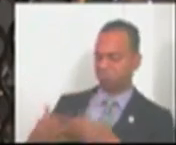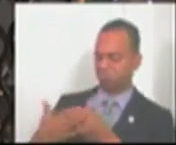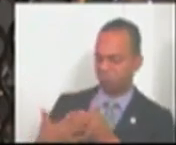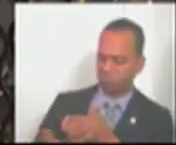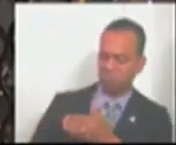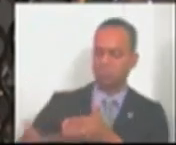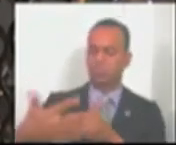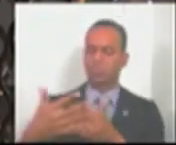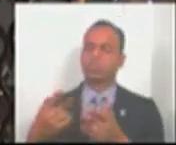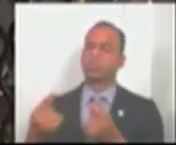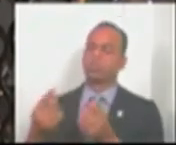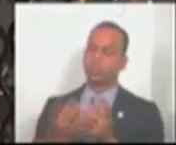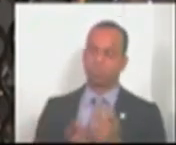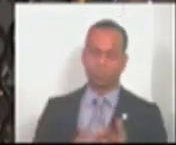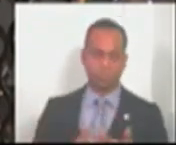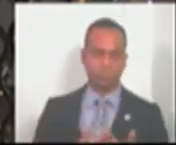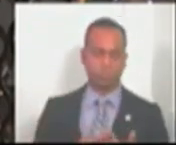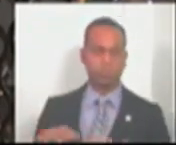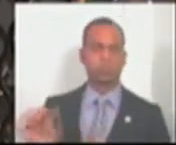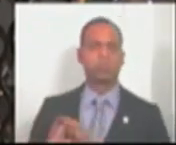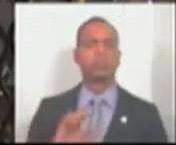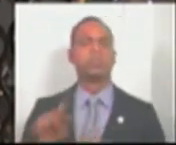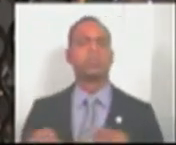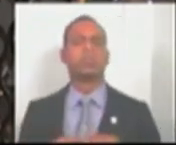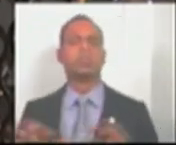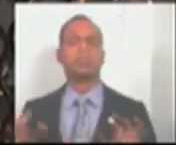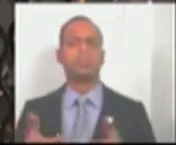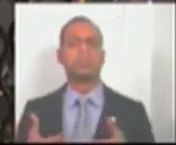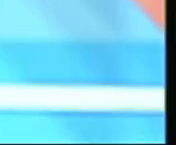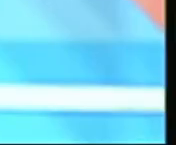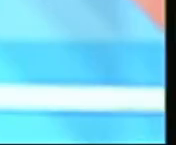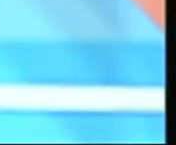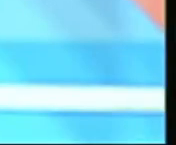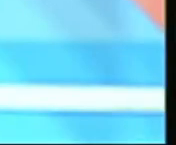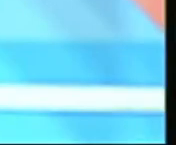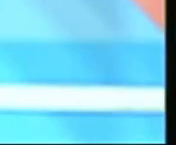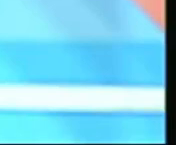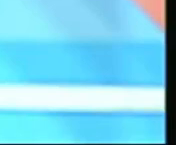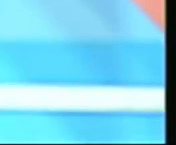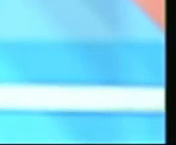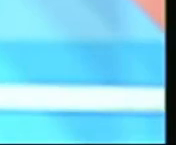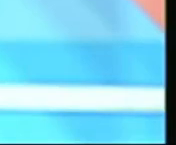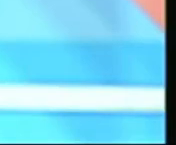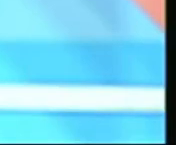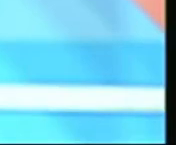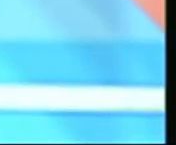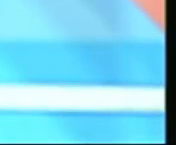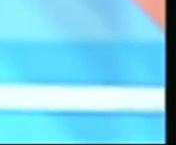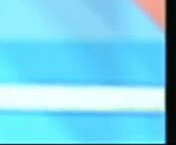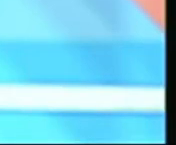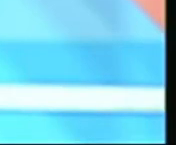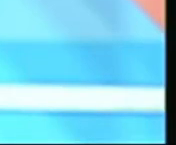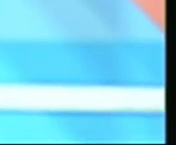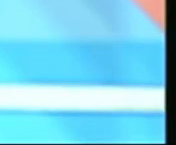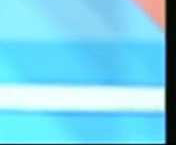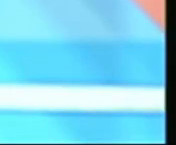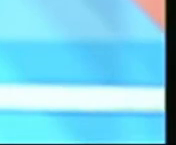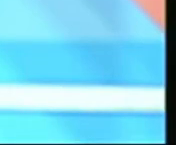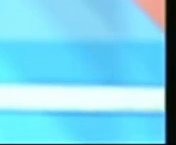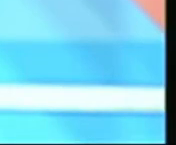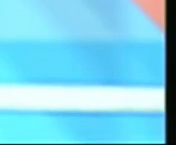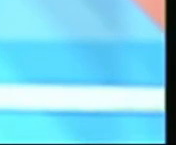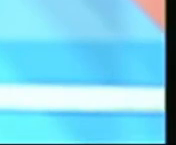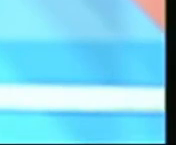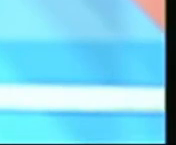señor director, estos últimos momentos que me quedan de participación acá. Estamos a pocos minutos de terminar el programa. Le